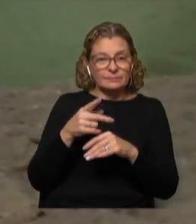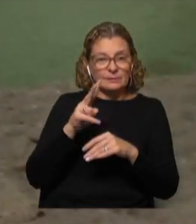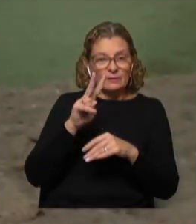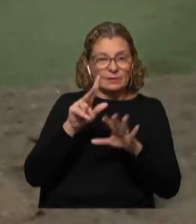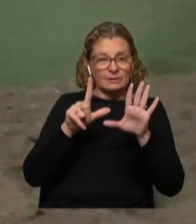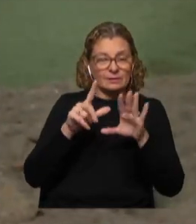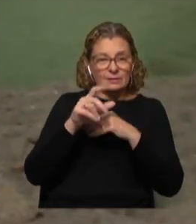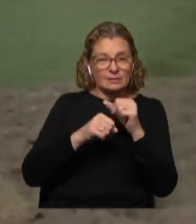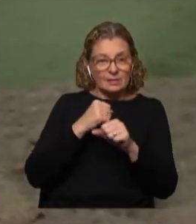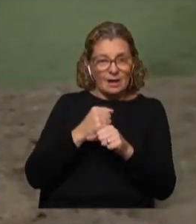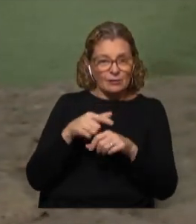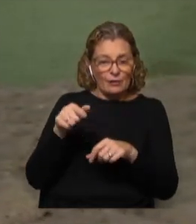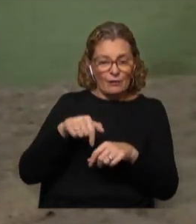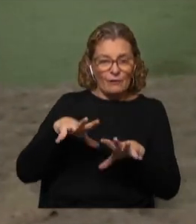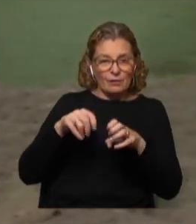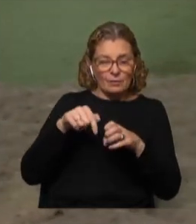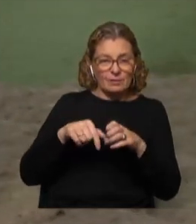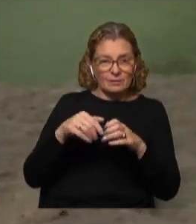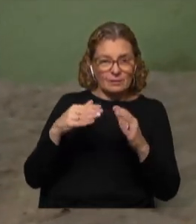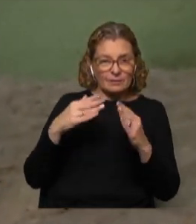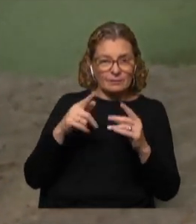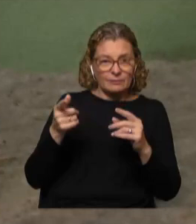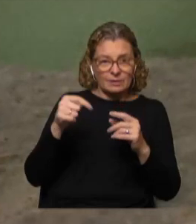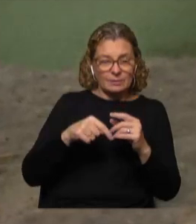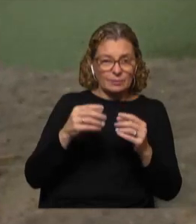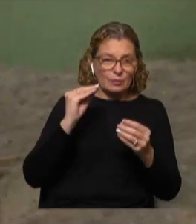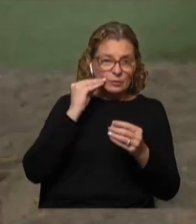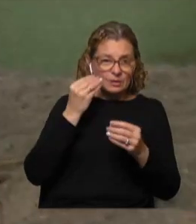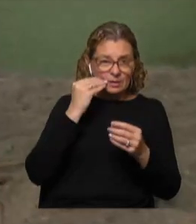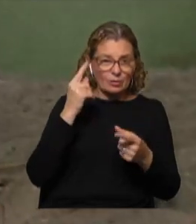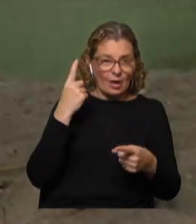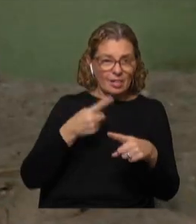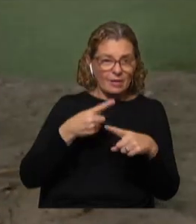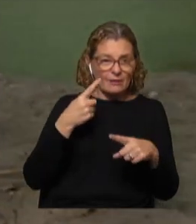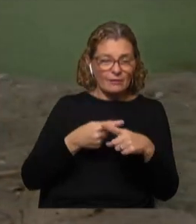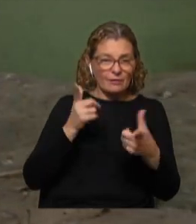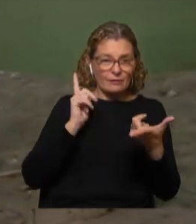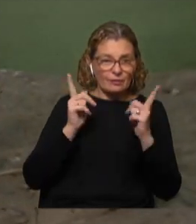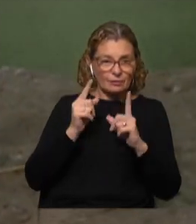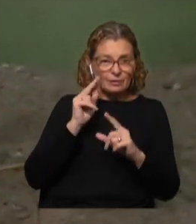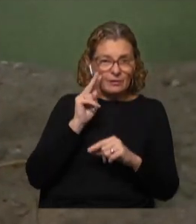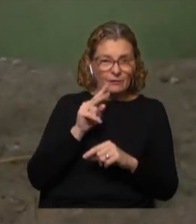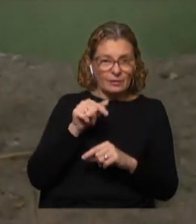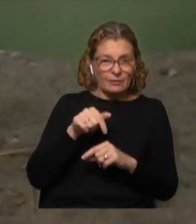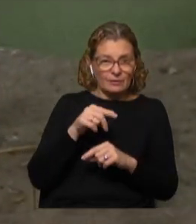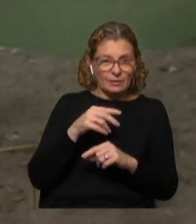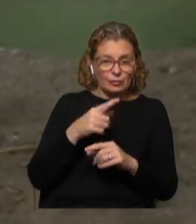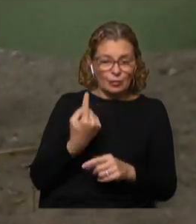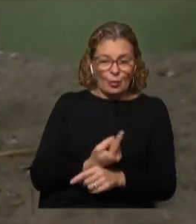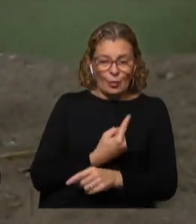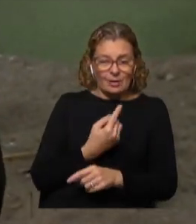27 años más o menos y veníamos a disfrutar con mis nietos a esta zona que hoy la vengo a ver totalmente